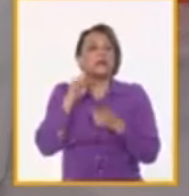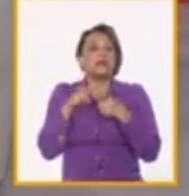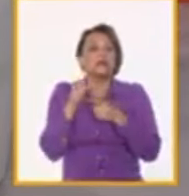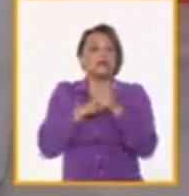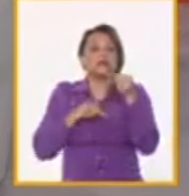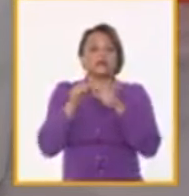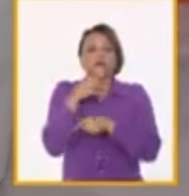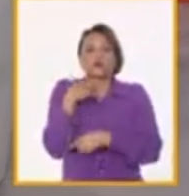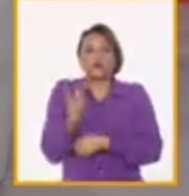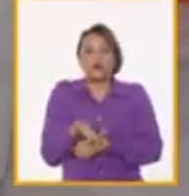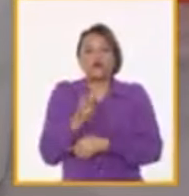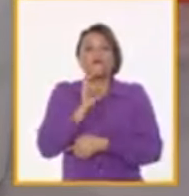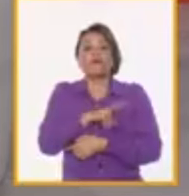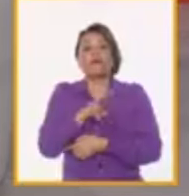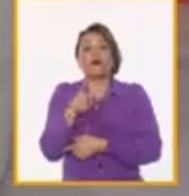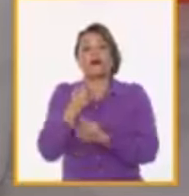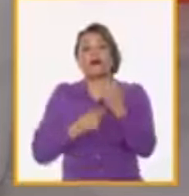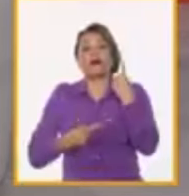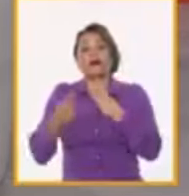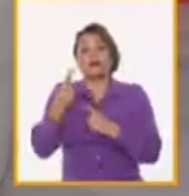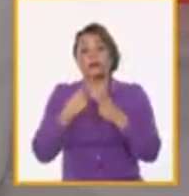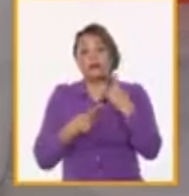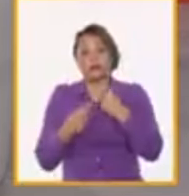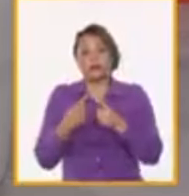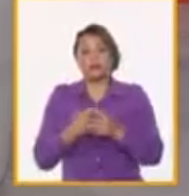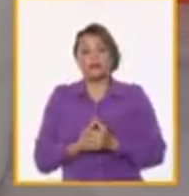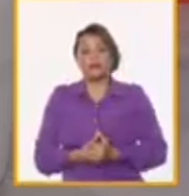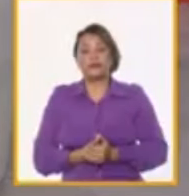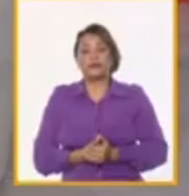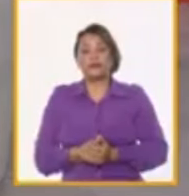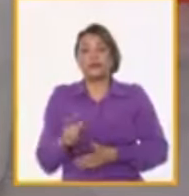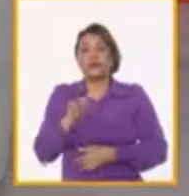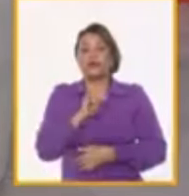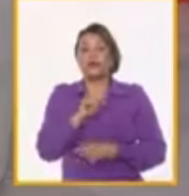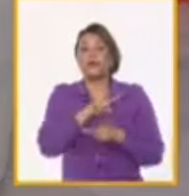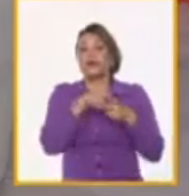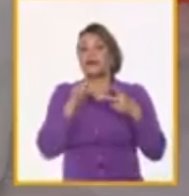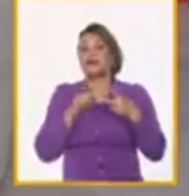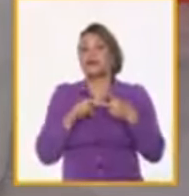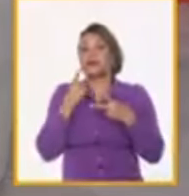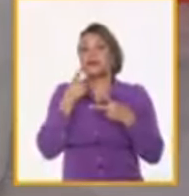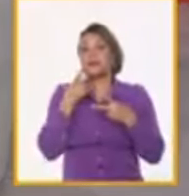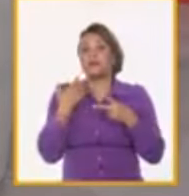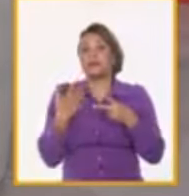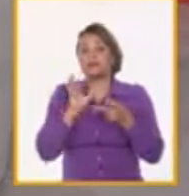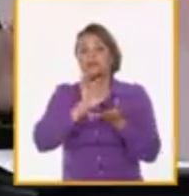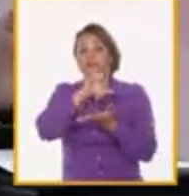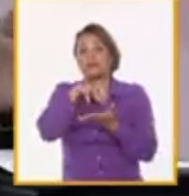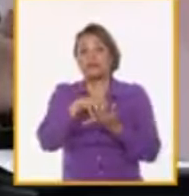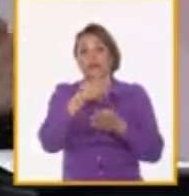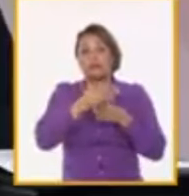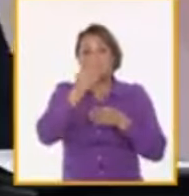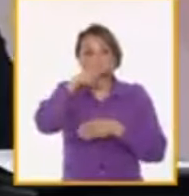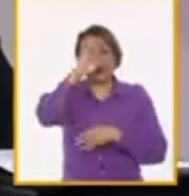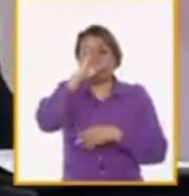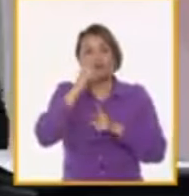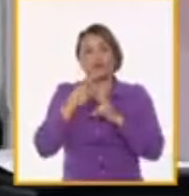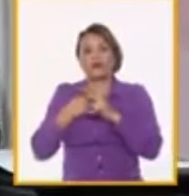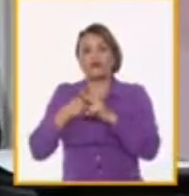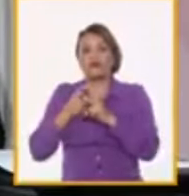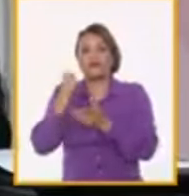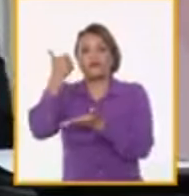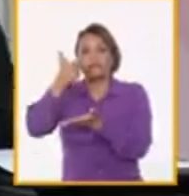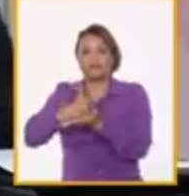pues también alternativas como las que se buscan para dos importantes ciudades del país, Santiago de Cuba y la capital